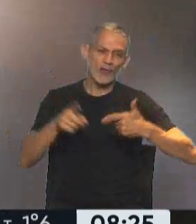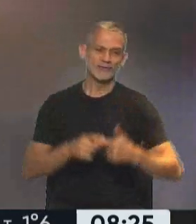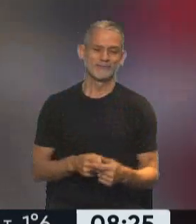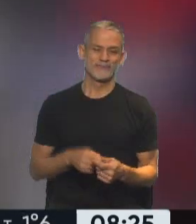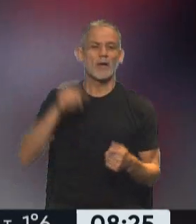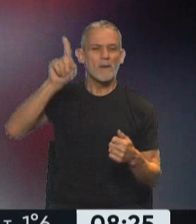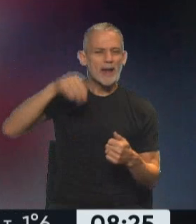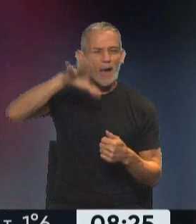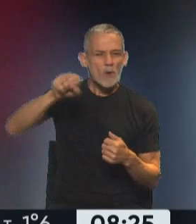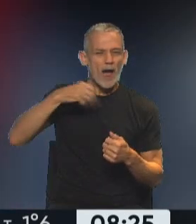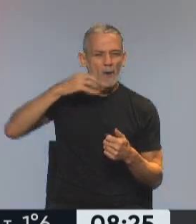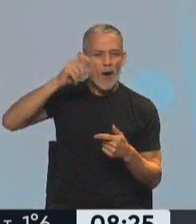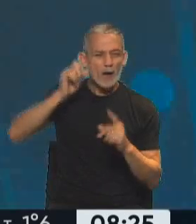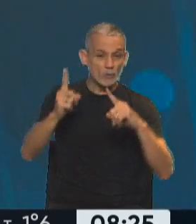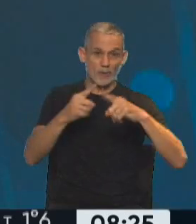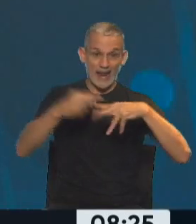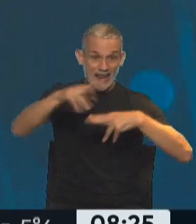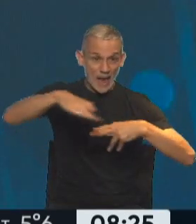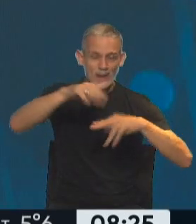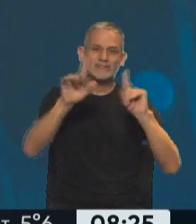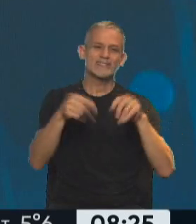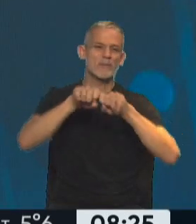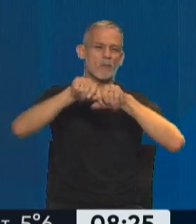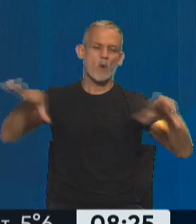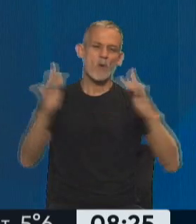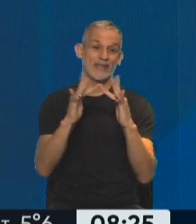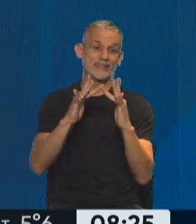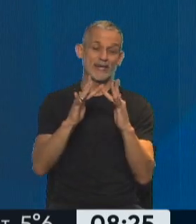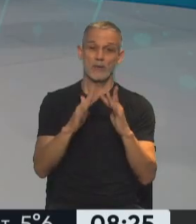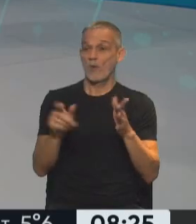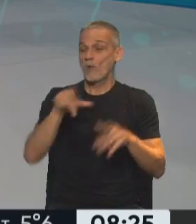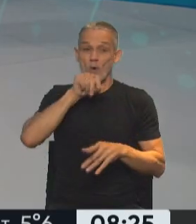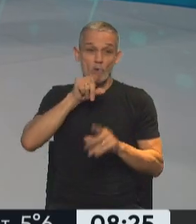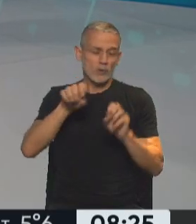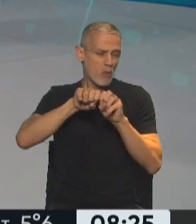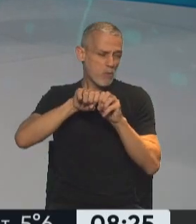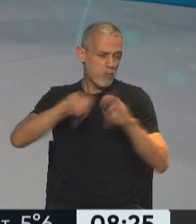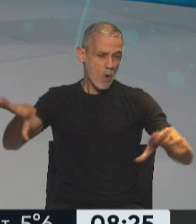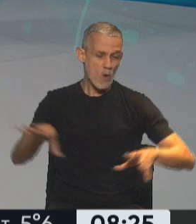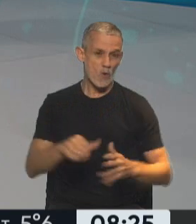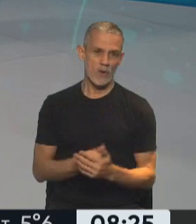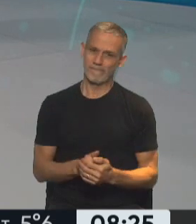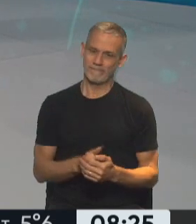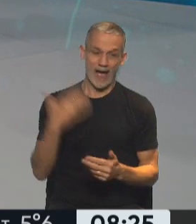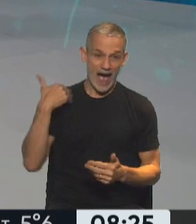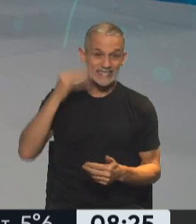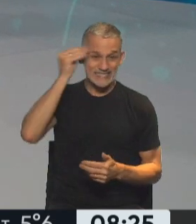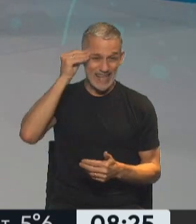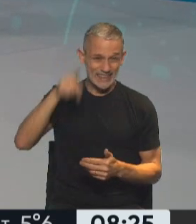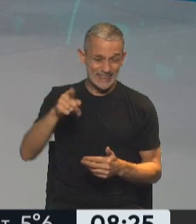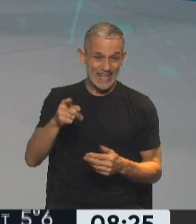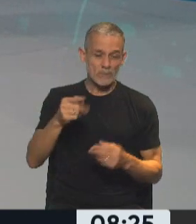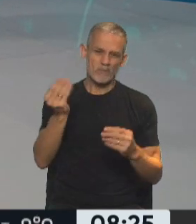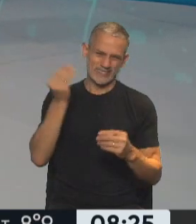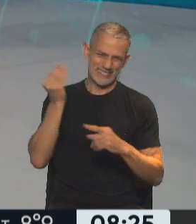espectacular lo que pasó en la plaza, pero también en las redes. Explotó este tuit que tuiteó Madrazo ayer en San Telmo por el